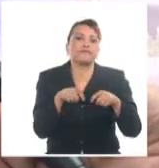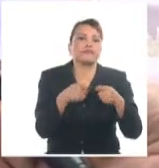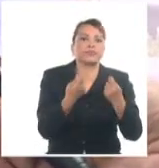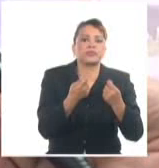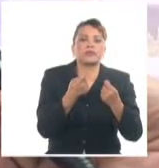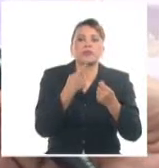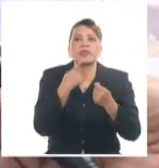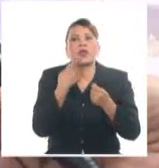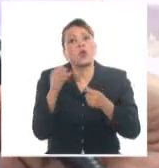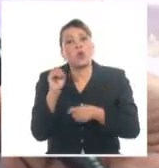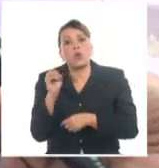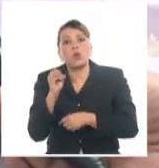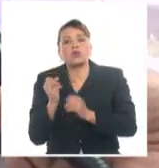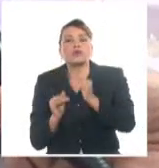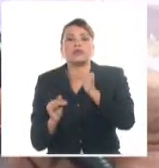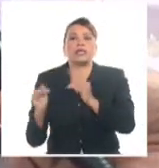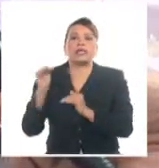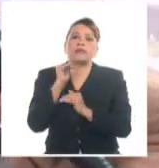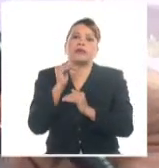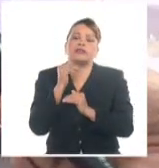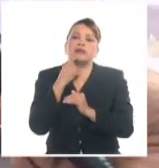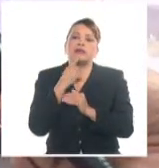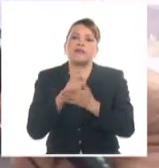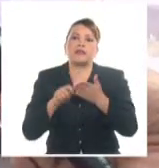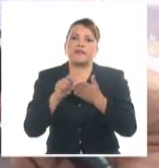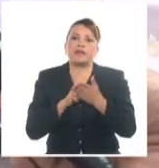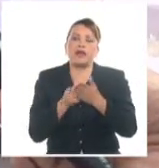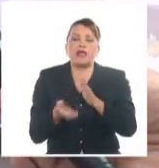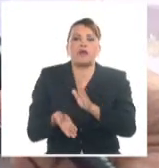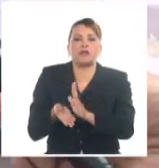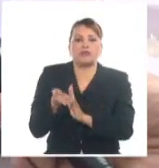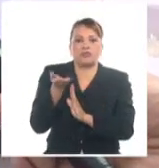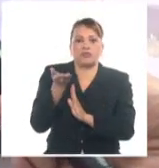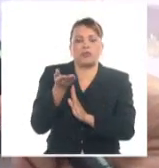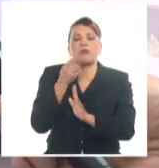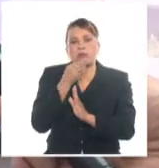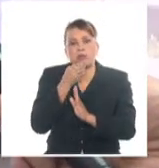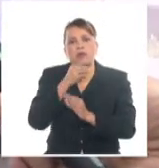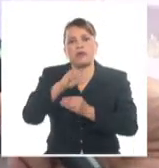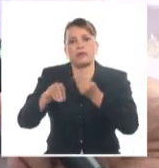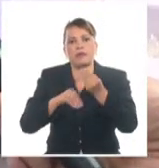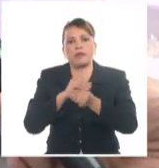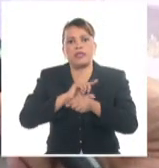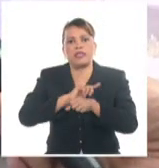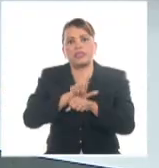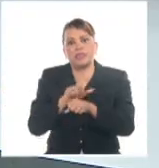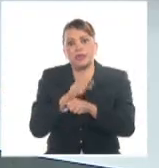o que la demanda vaya superior a lo que se planificó. Eso puede variar el tiempo de afectación a los usuarios.